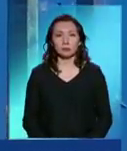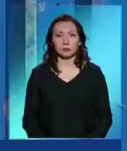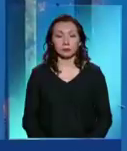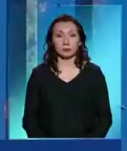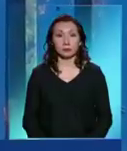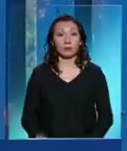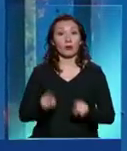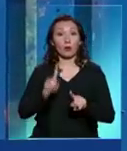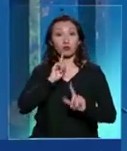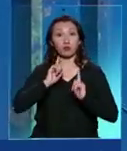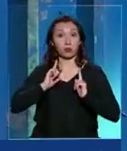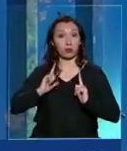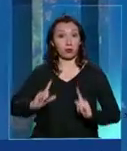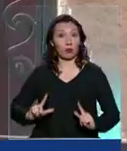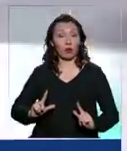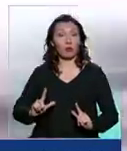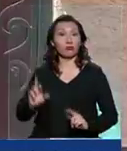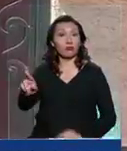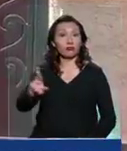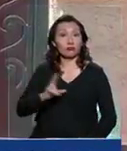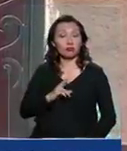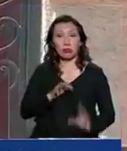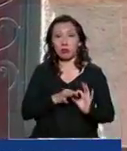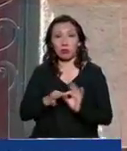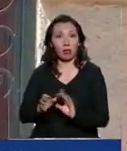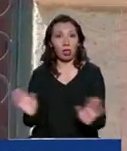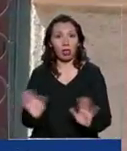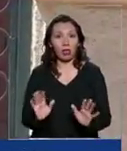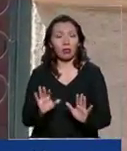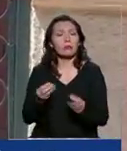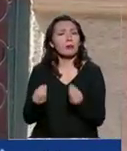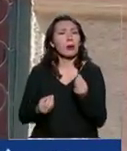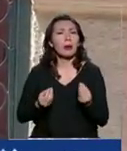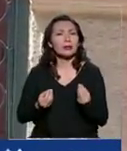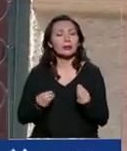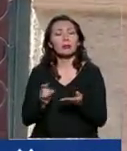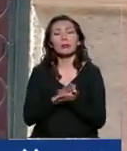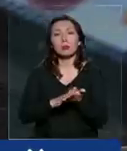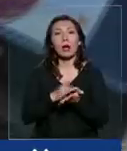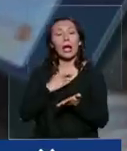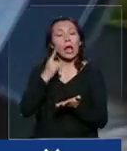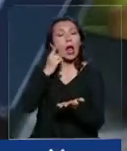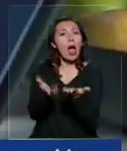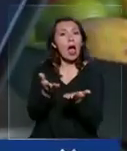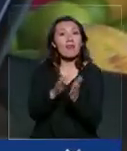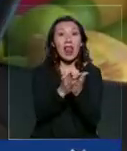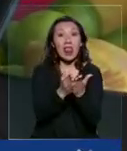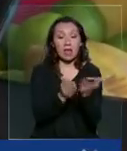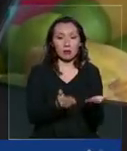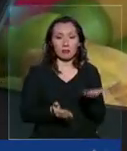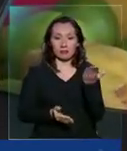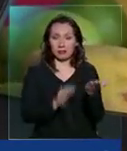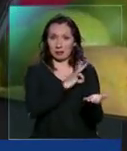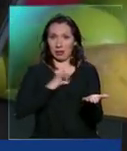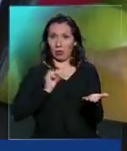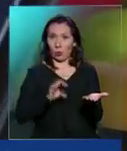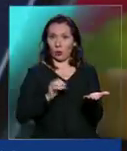Y por estar de vacaciones no obtuvimos una versión de ellos. Pero ¿qué pasa si queremos comparar el texto entregado por el